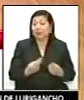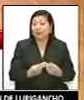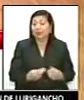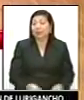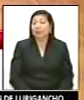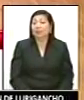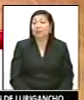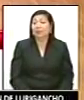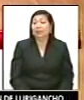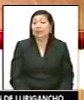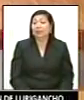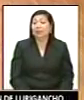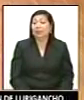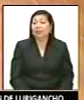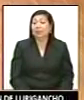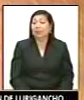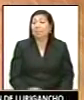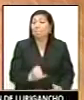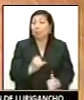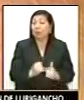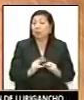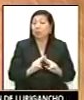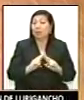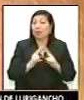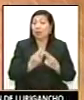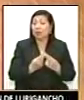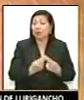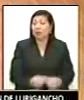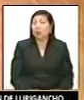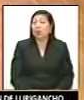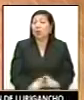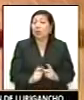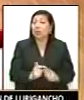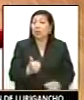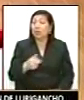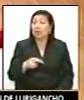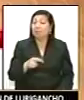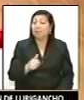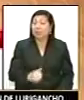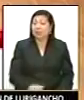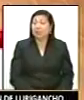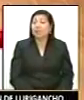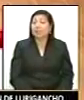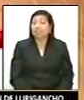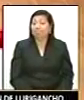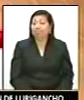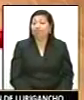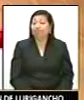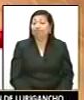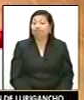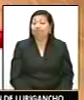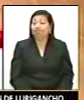¿no? Para próxima sesión, también del congresista Pasa. Entonces,